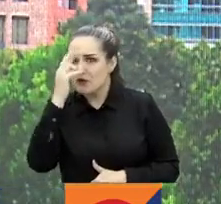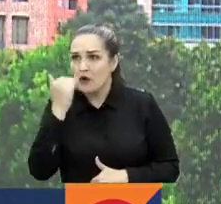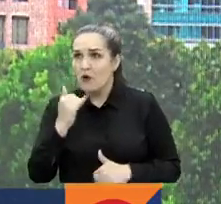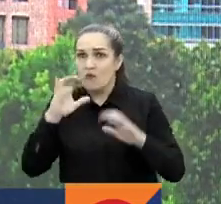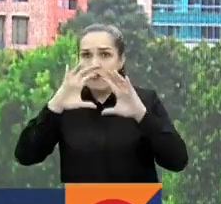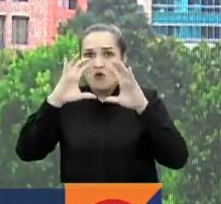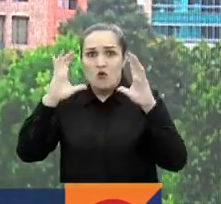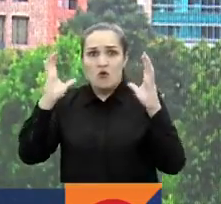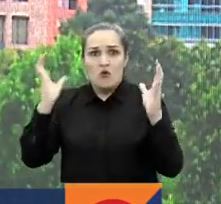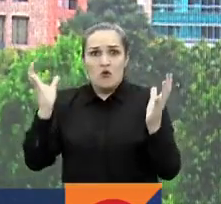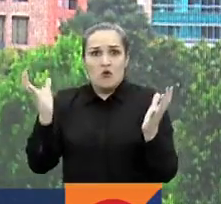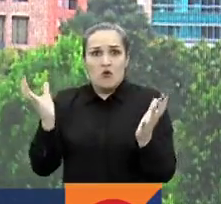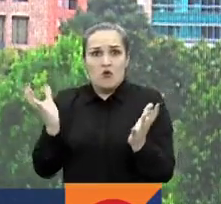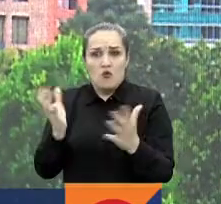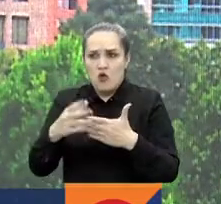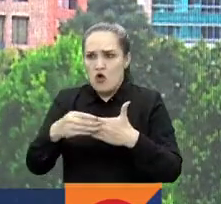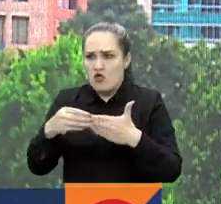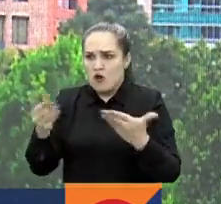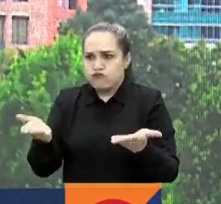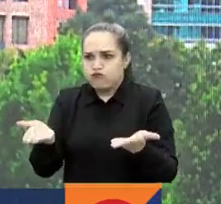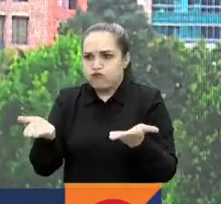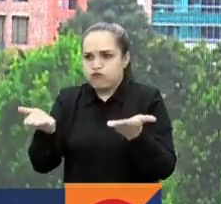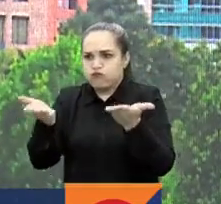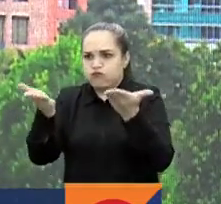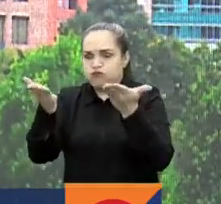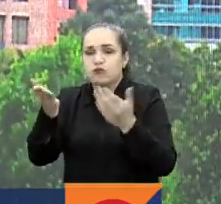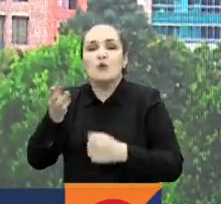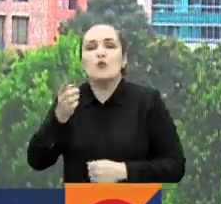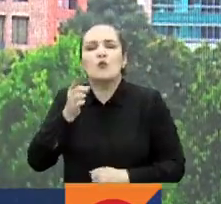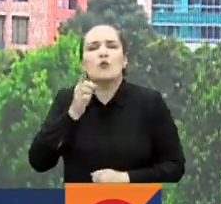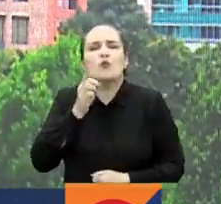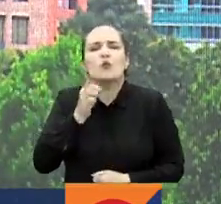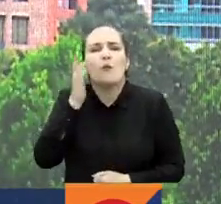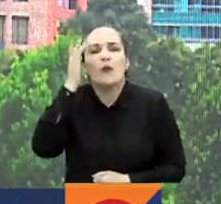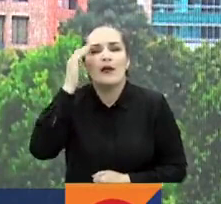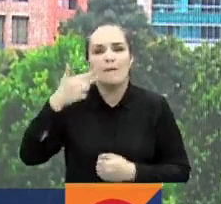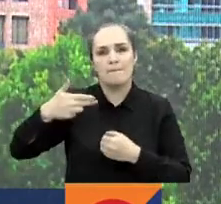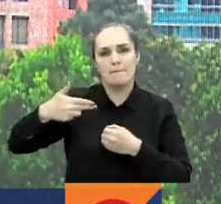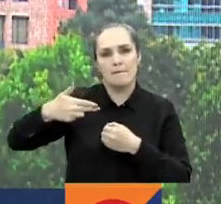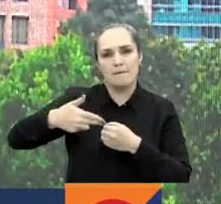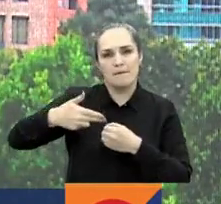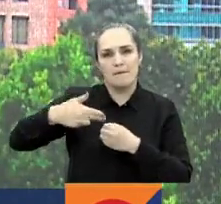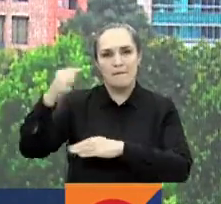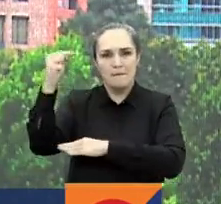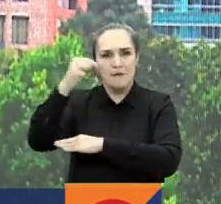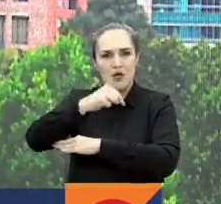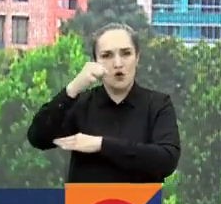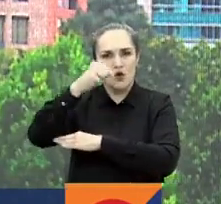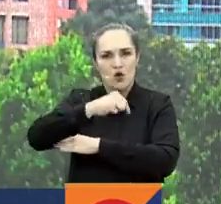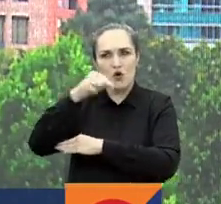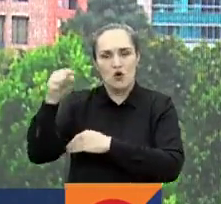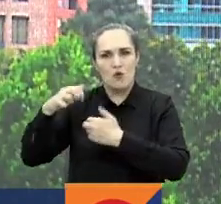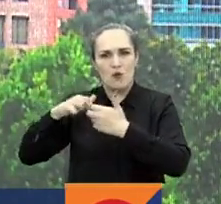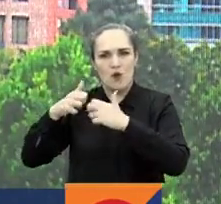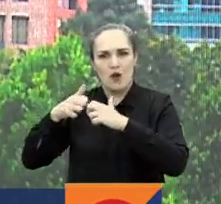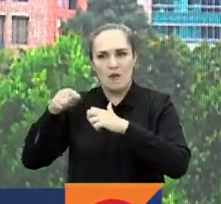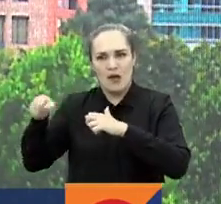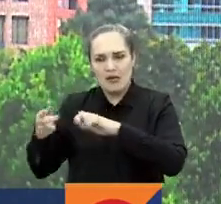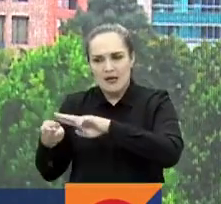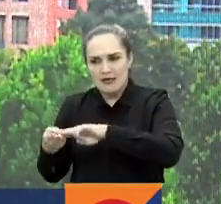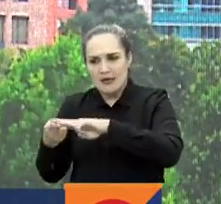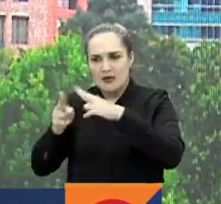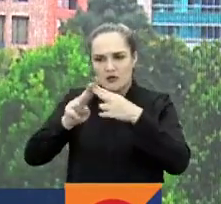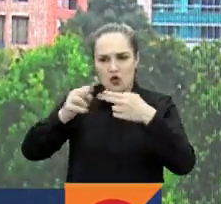global del precio del dólar tiene que ver con la caída en los precios del petróleo y también con la caída en esas proyecciones económicas